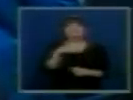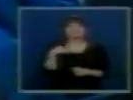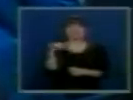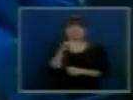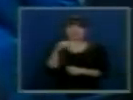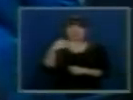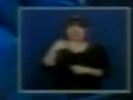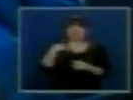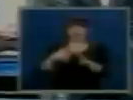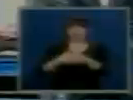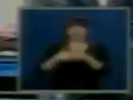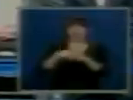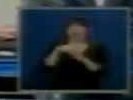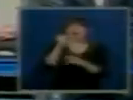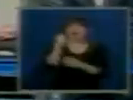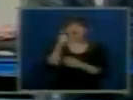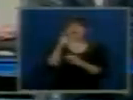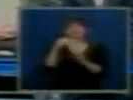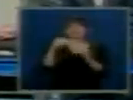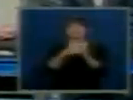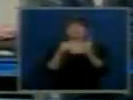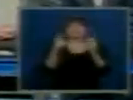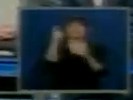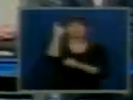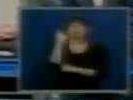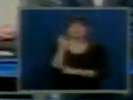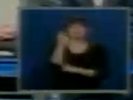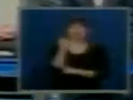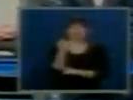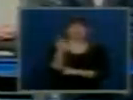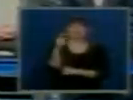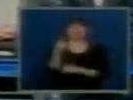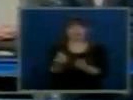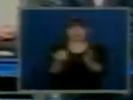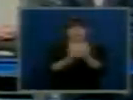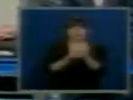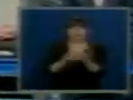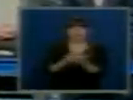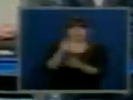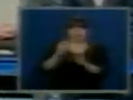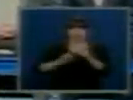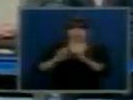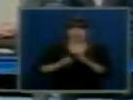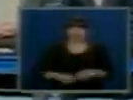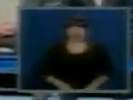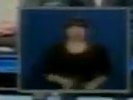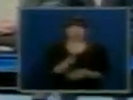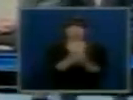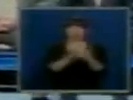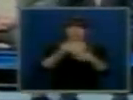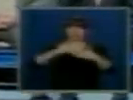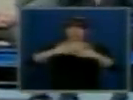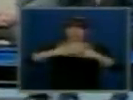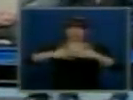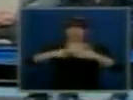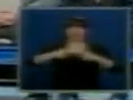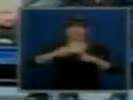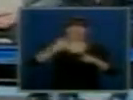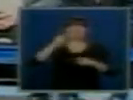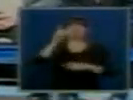de 11 mil pensiones que deben ser revalorizadas. Algunos de estos expedientes datan de